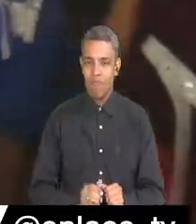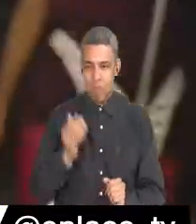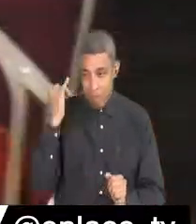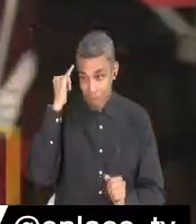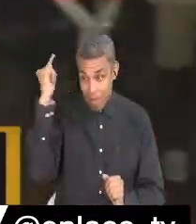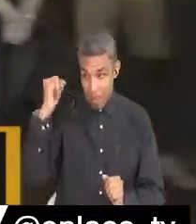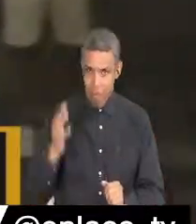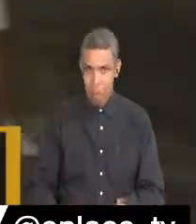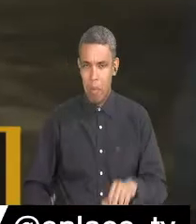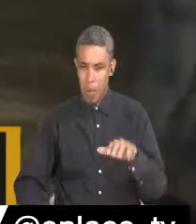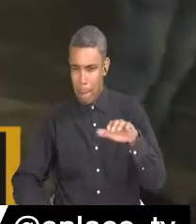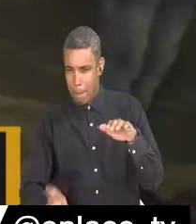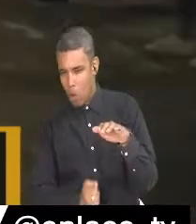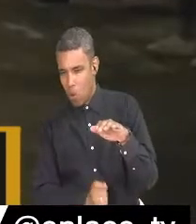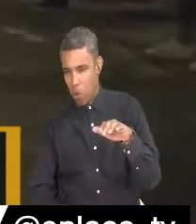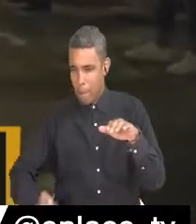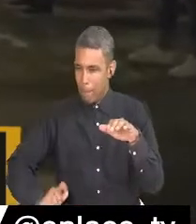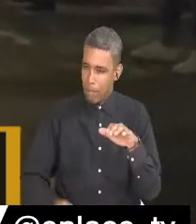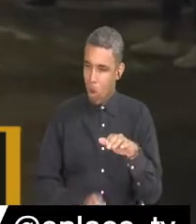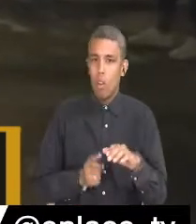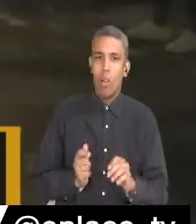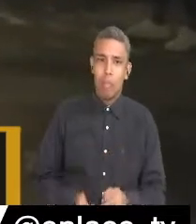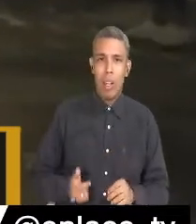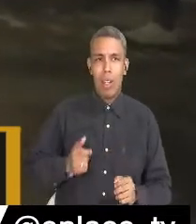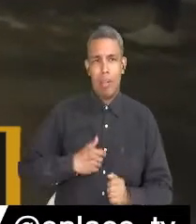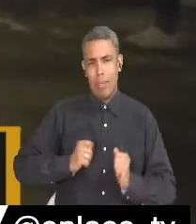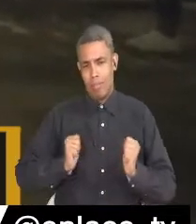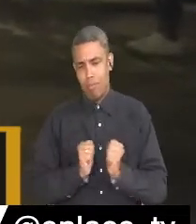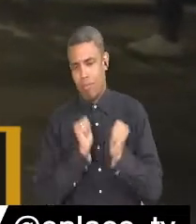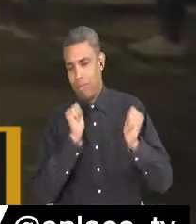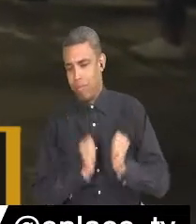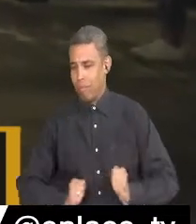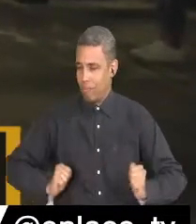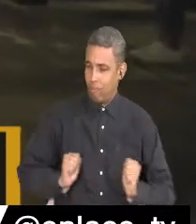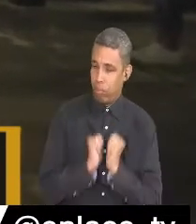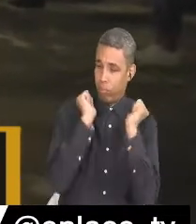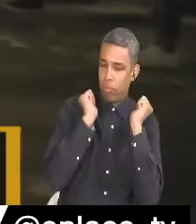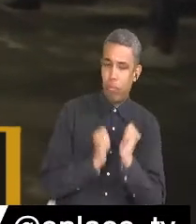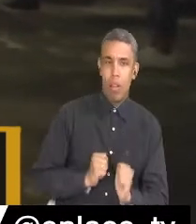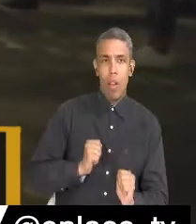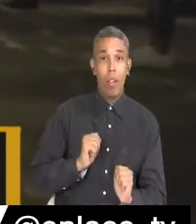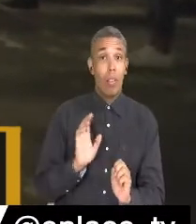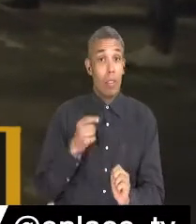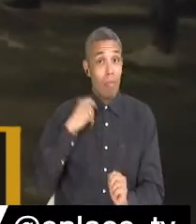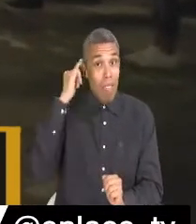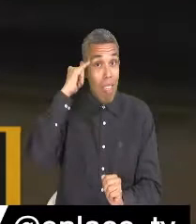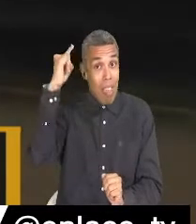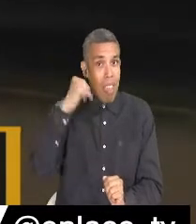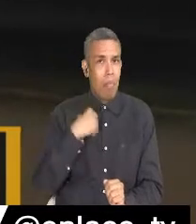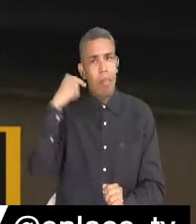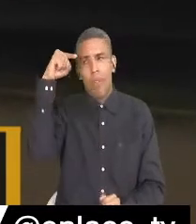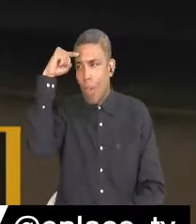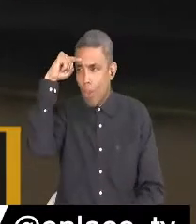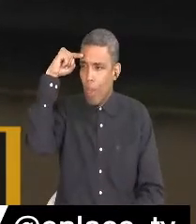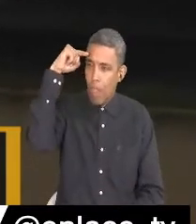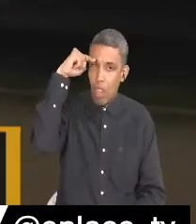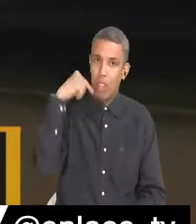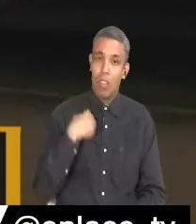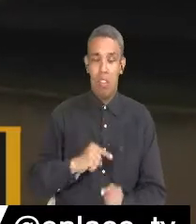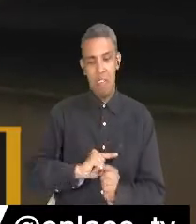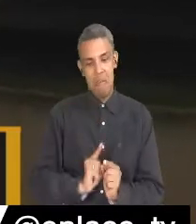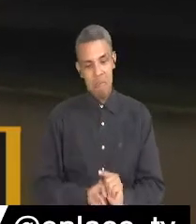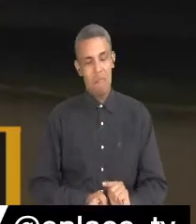independiente, espacio que fue creado para que los integrantes de la misma tuvieran una alternativa para ver la vida con otros ojos. Aquí en la banda hay jóvenes por lo